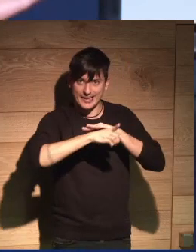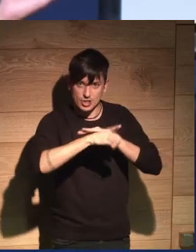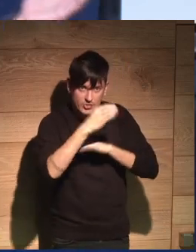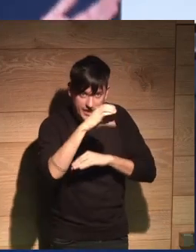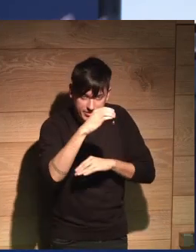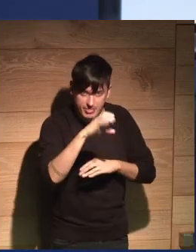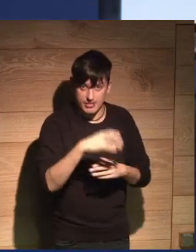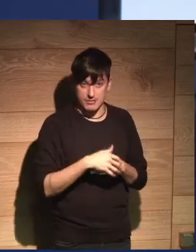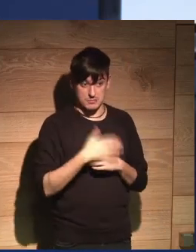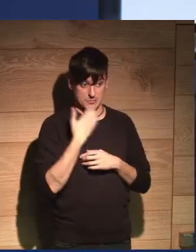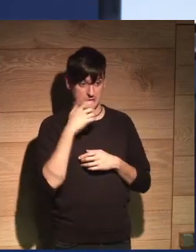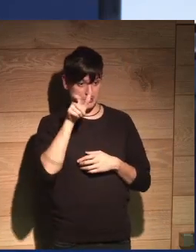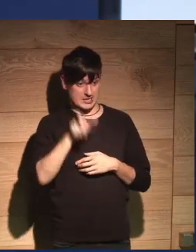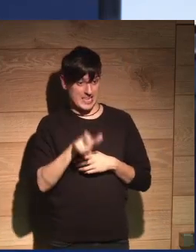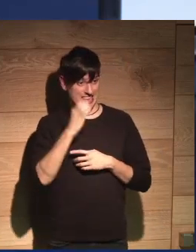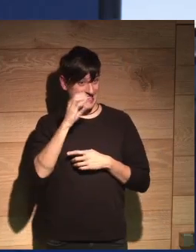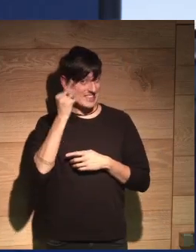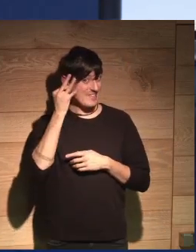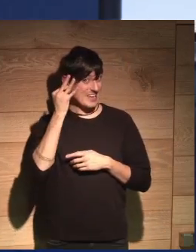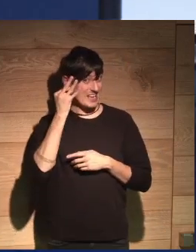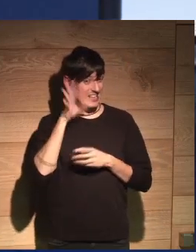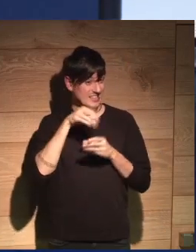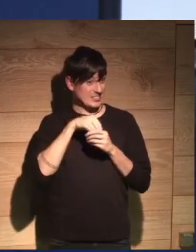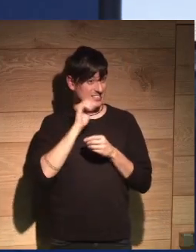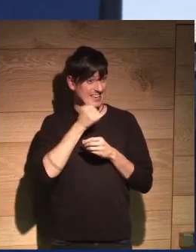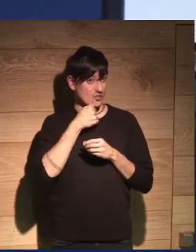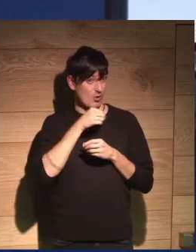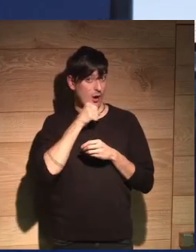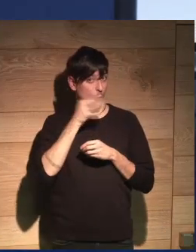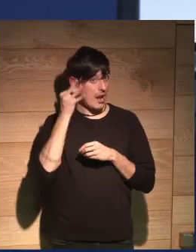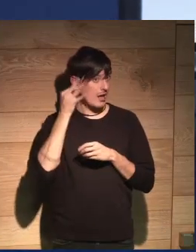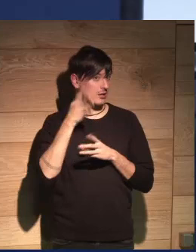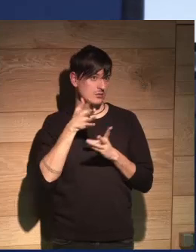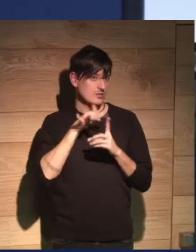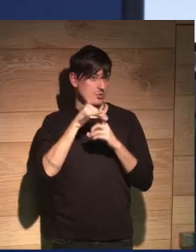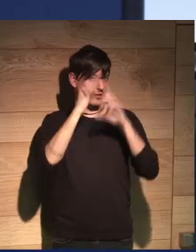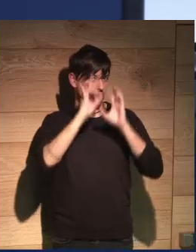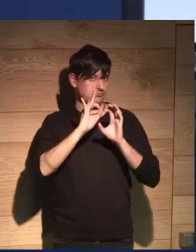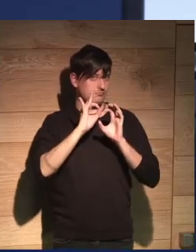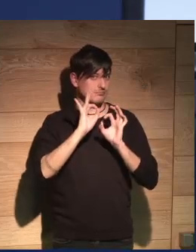Y el caso de la científica de la que aparece en El secreto de la abuela es un caso de ellos.